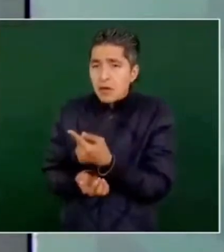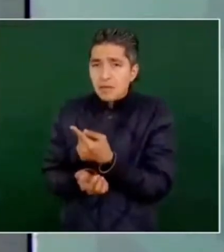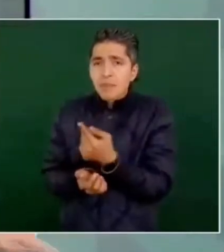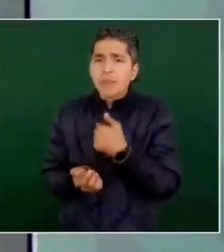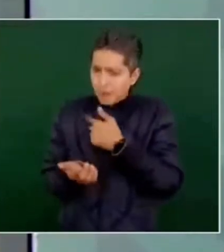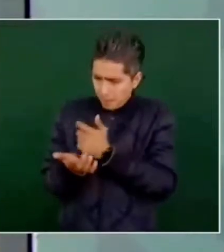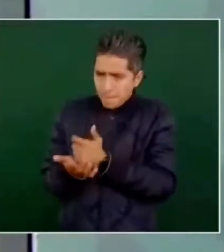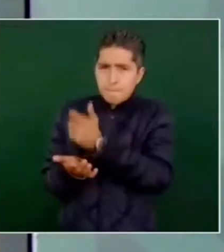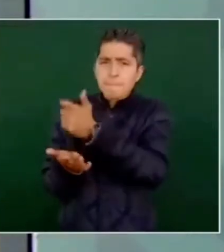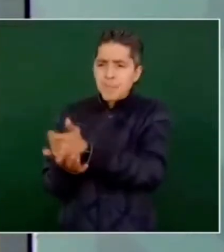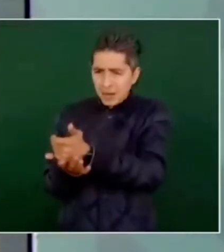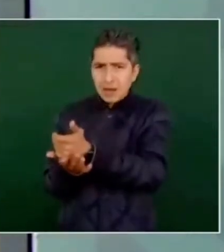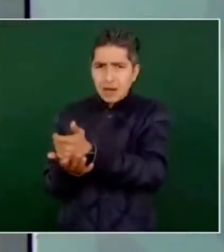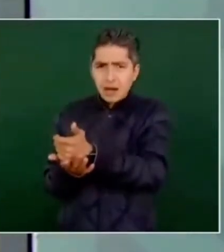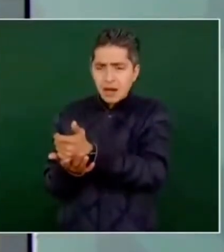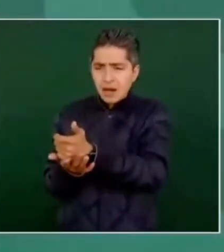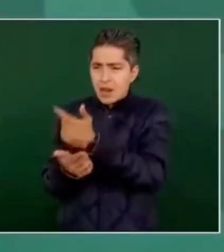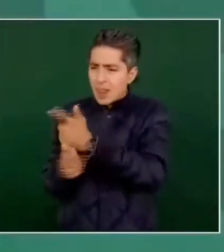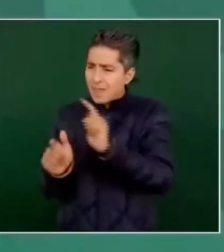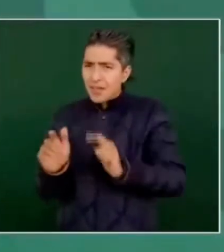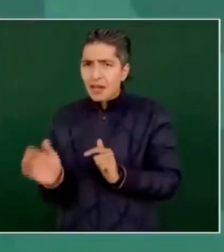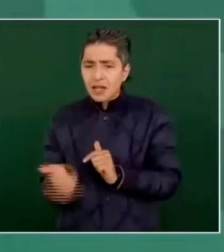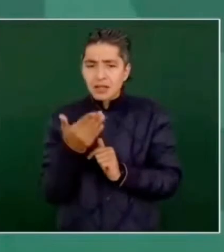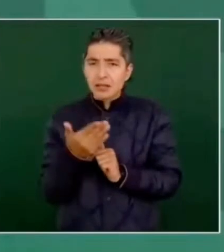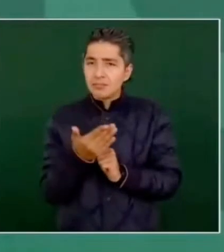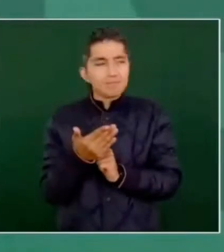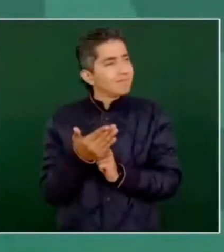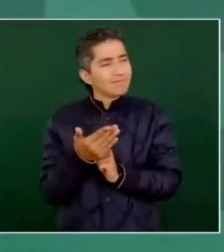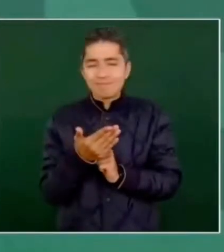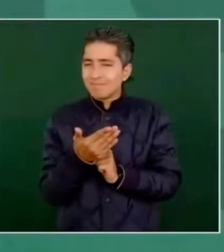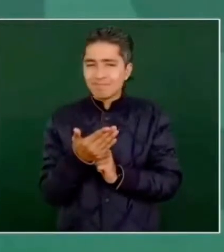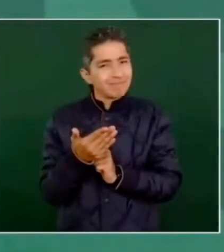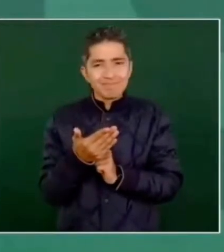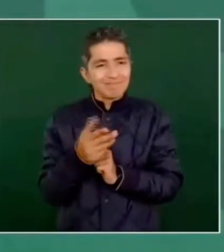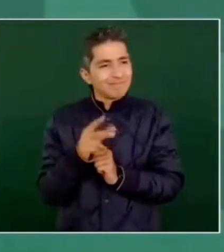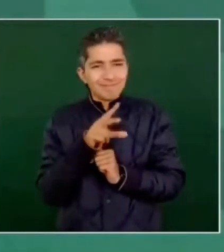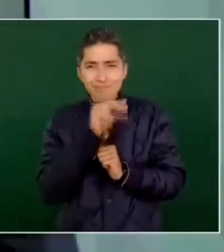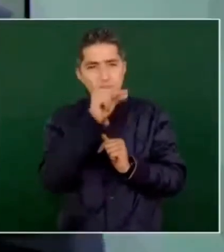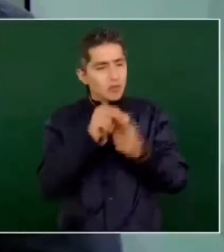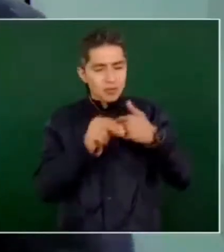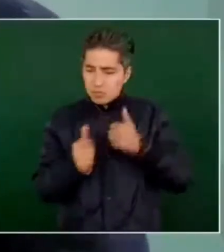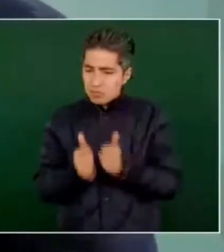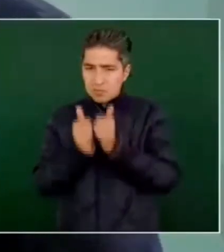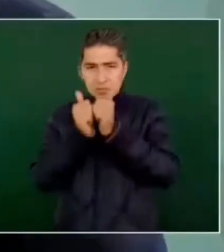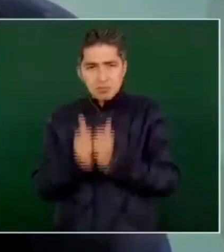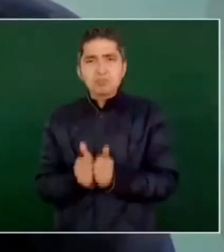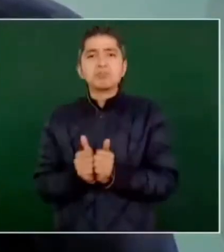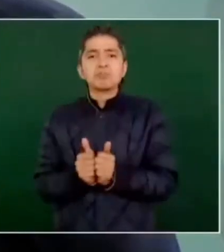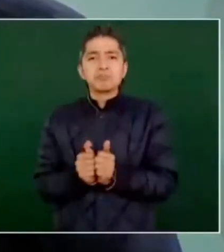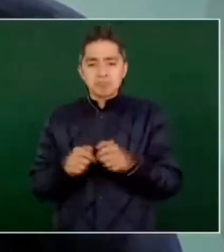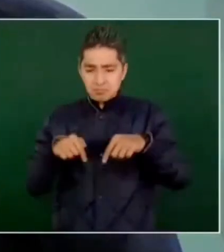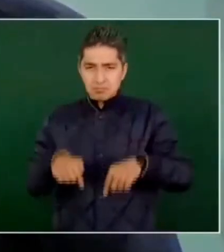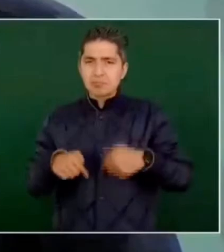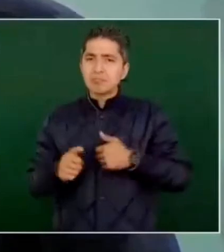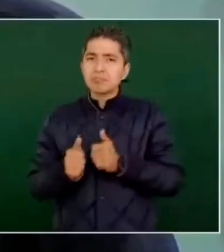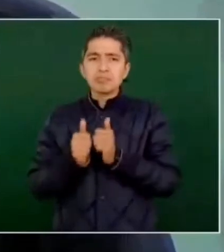pagamos la fianza y sales. No, aquí me quedo.